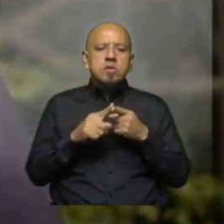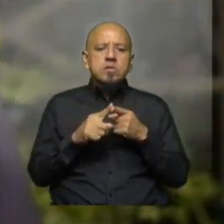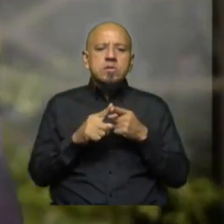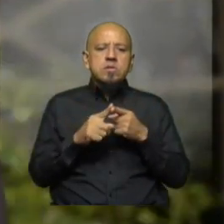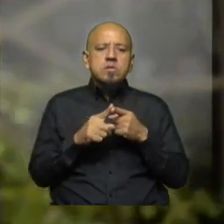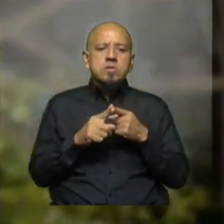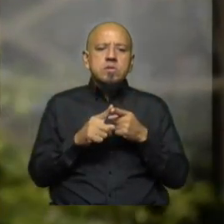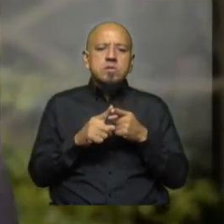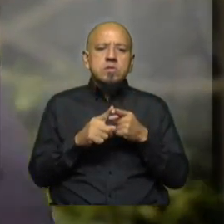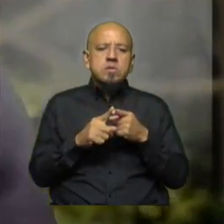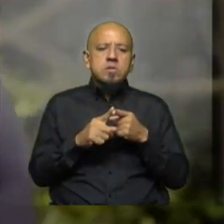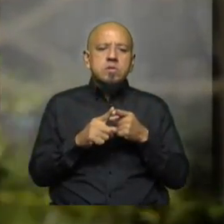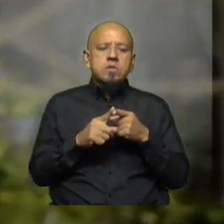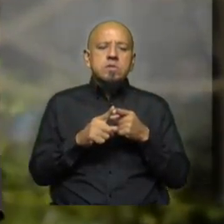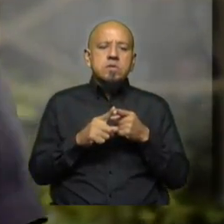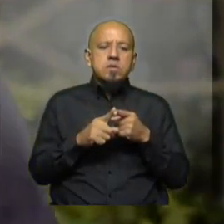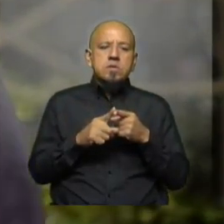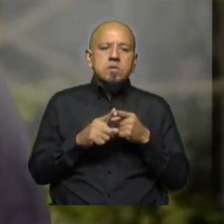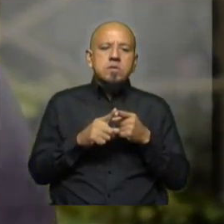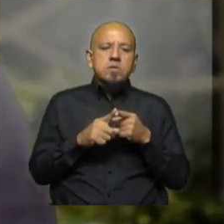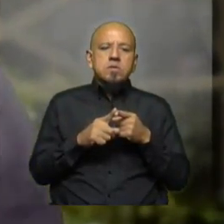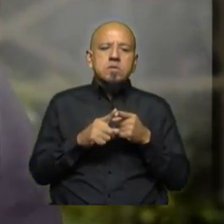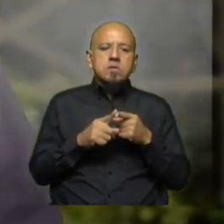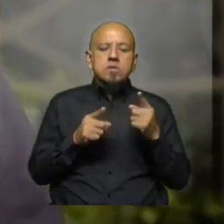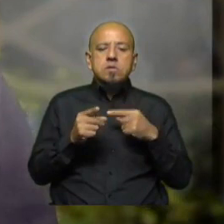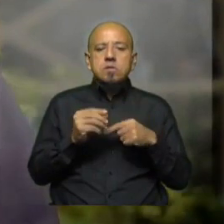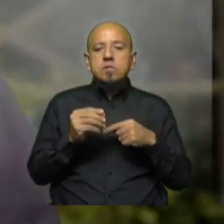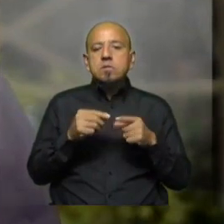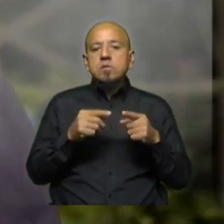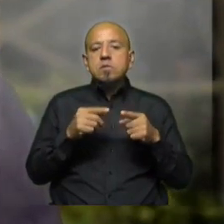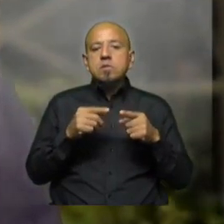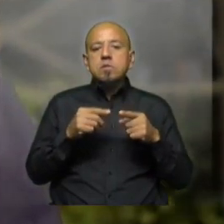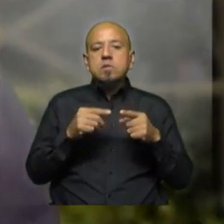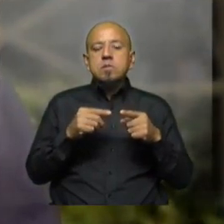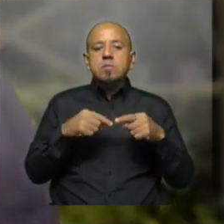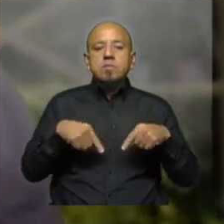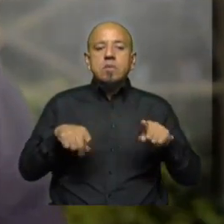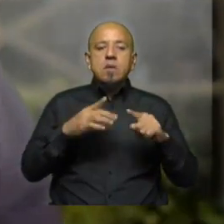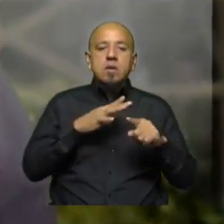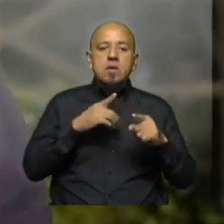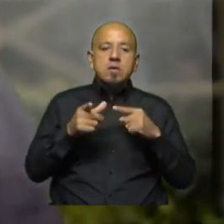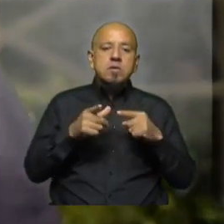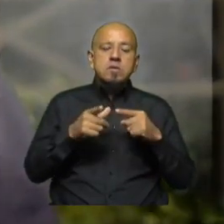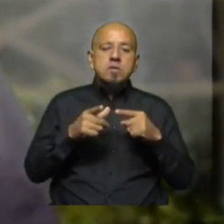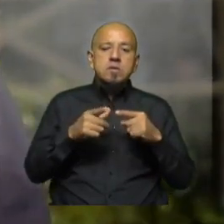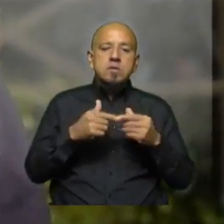y en todo ese, en toda esa extensión se llegan a plantar